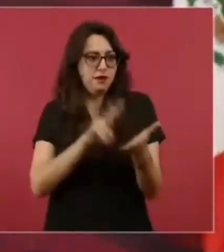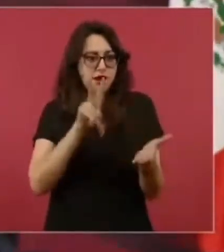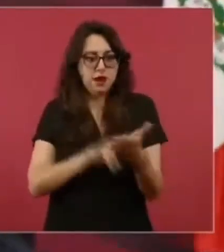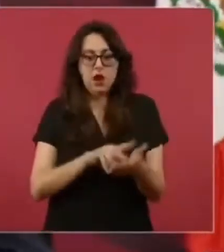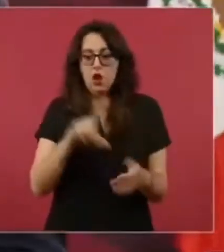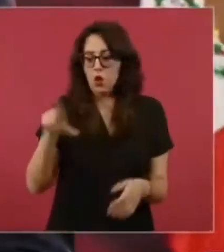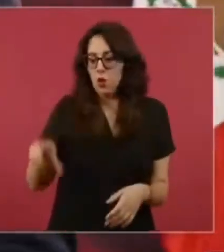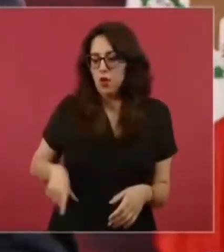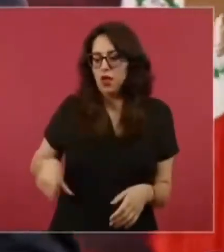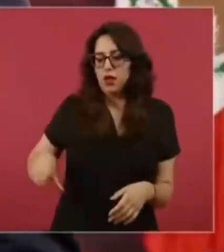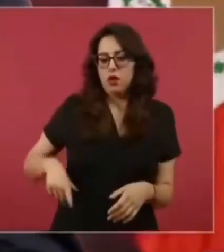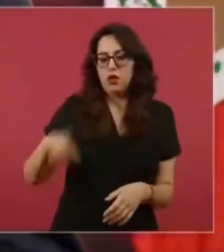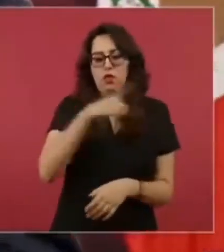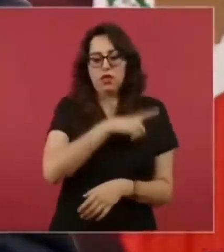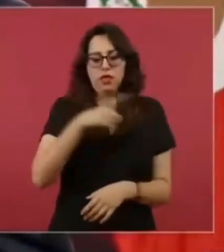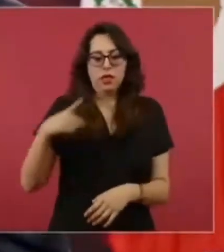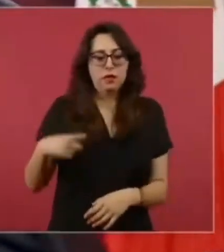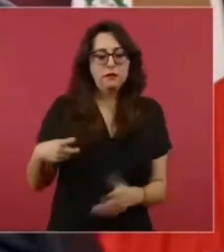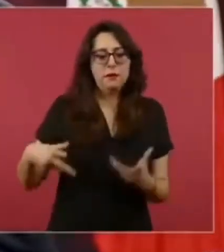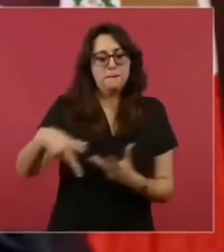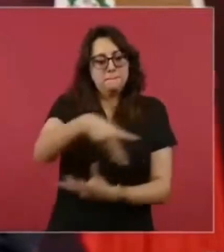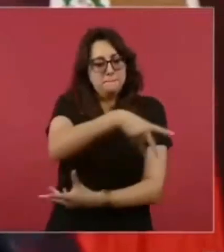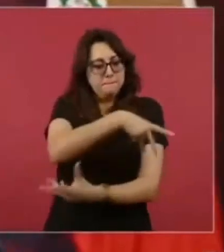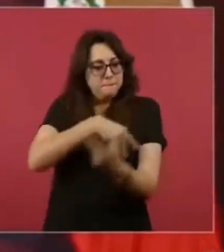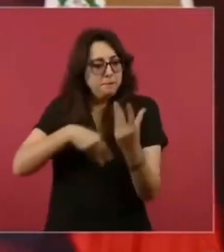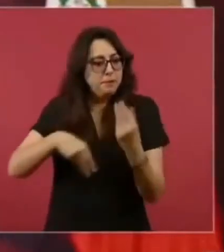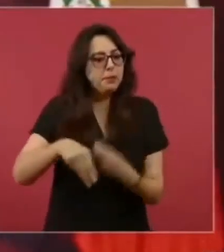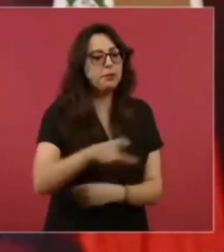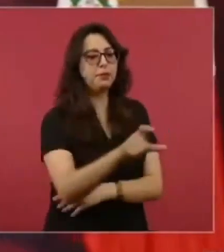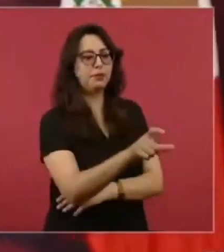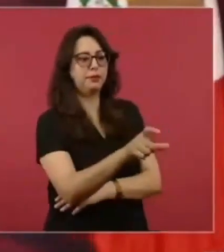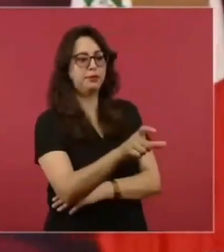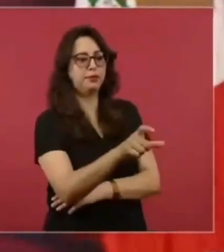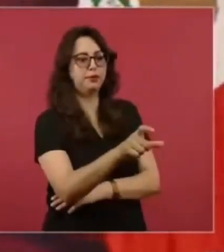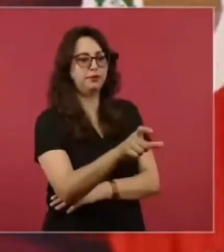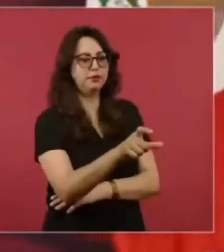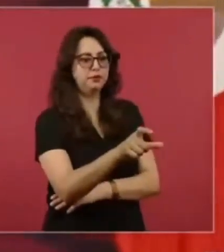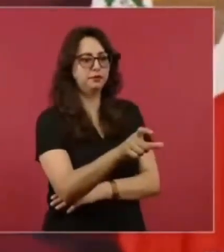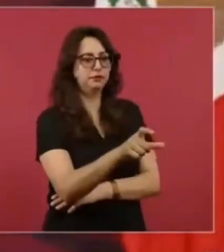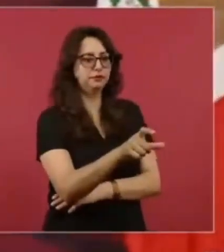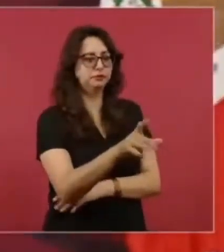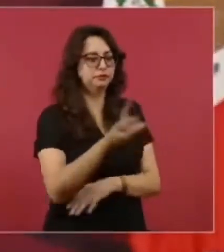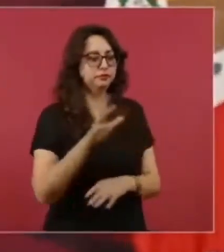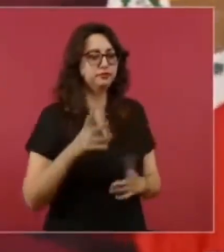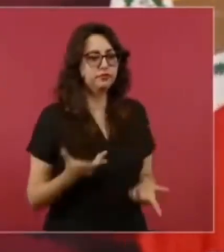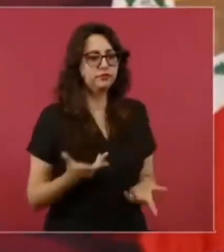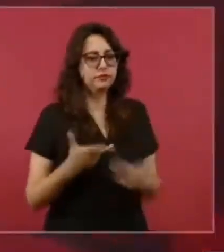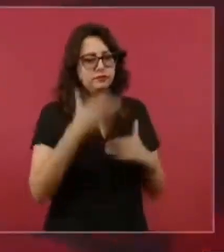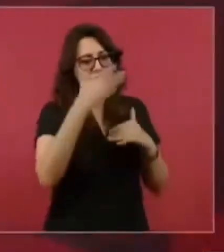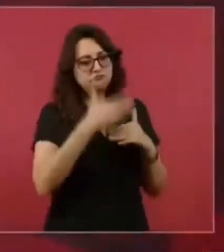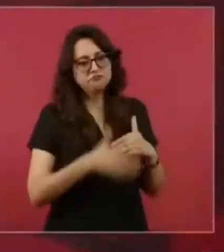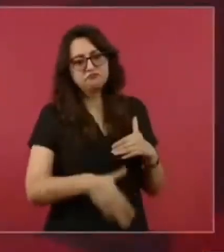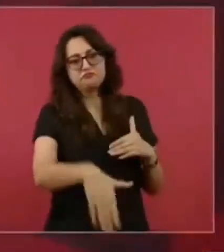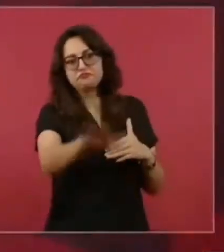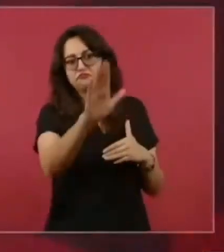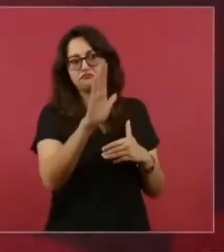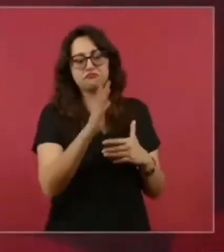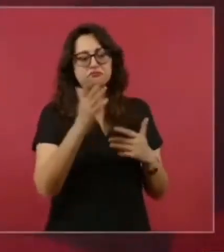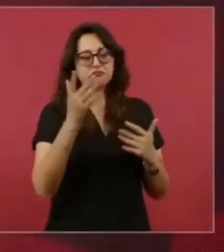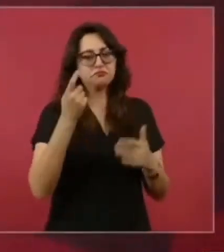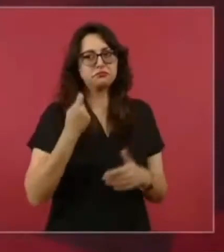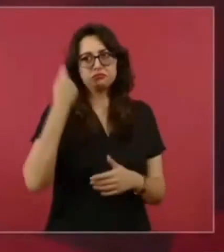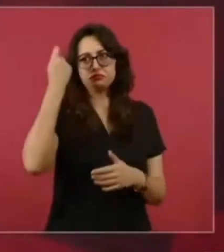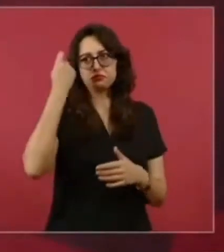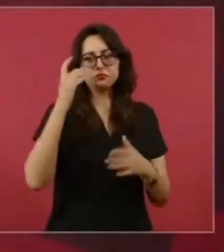una retribución, una recompensa para que puedas